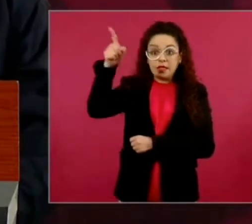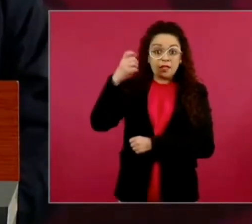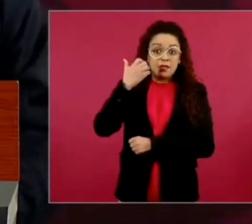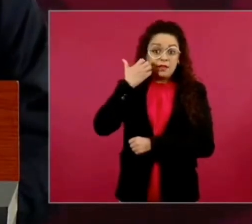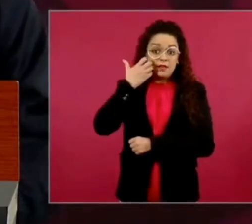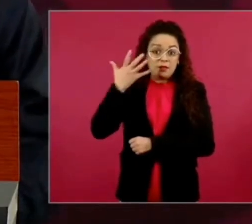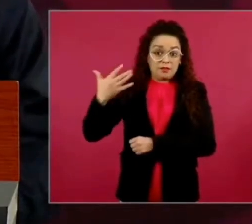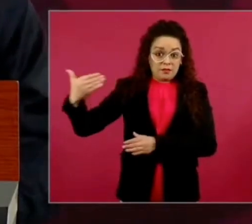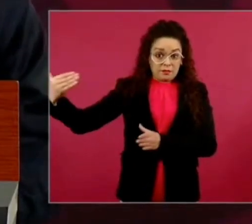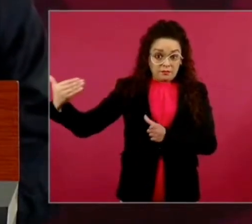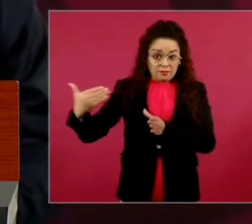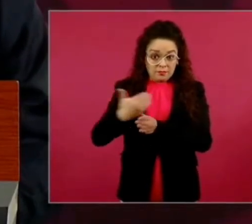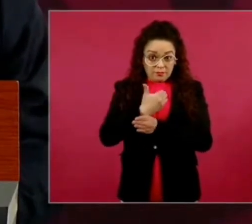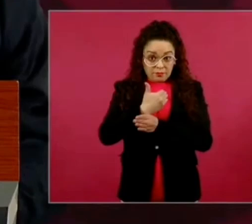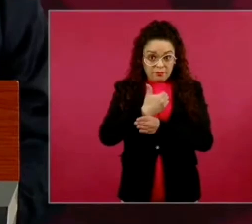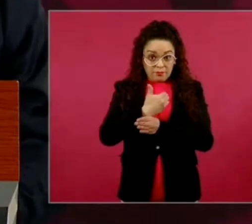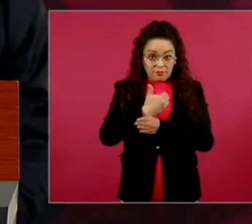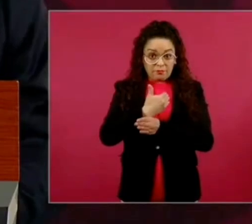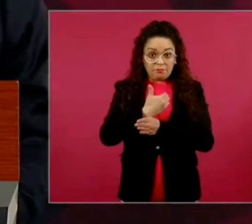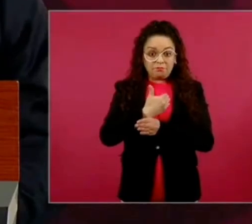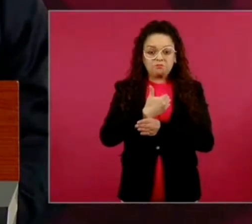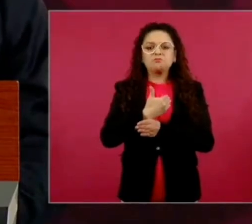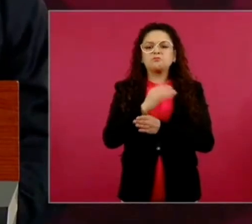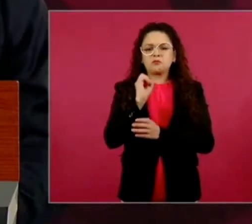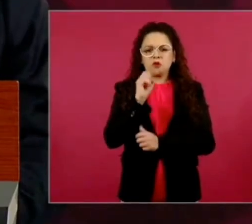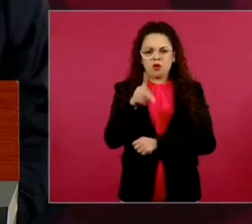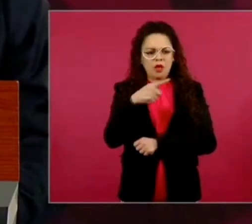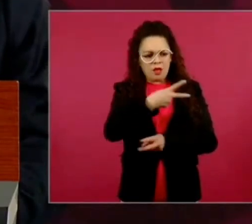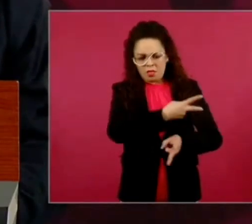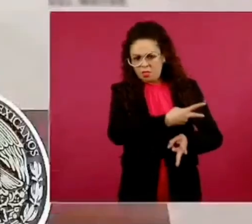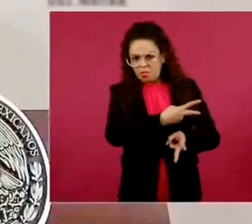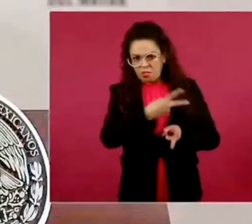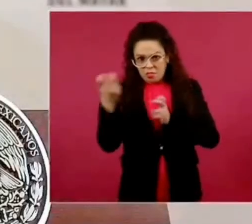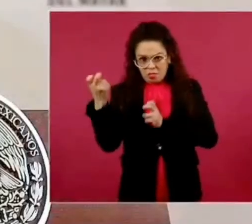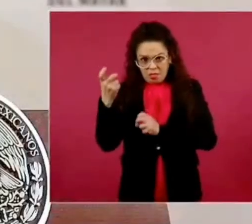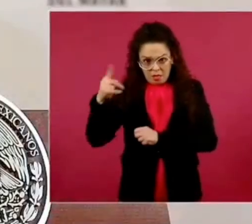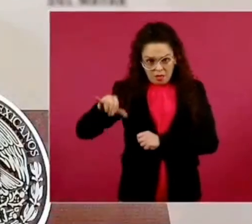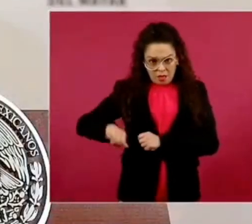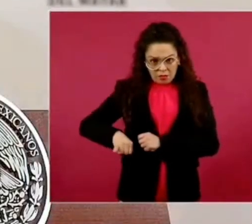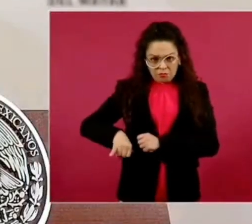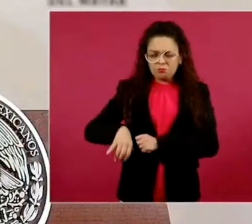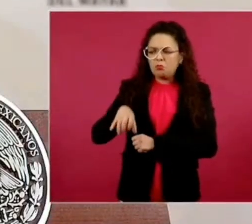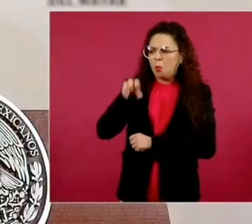y nos robe, si tal es nuestro destino.